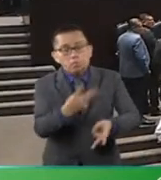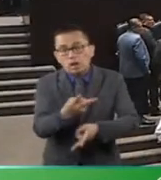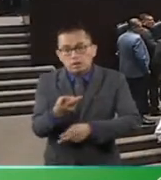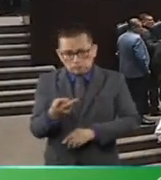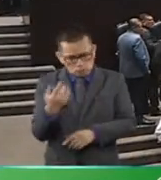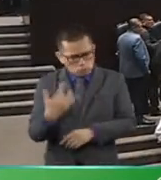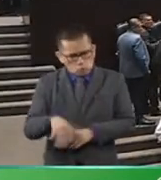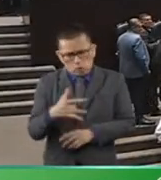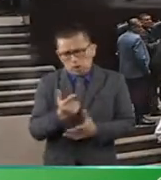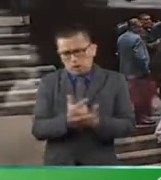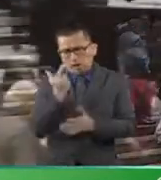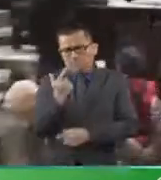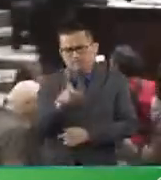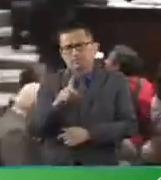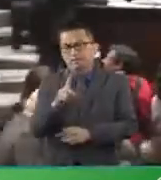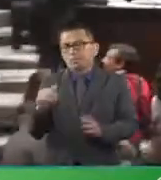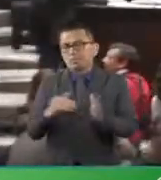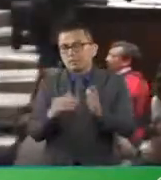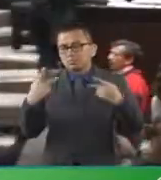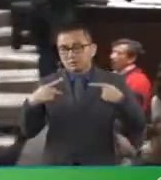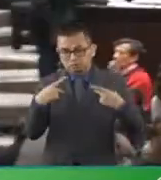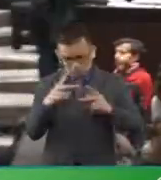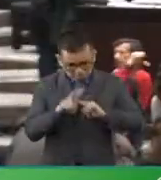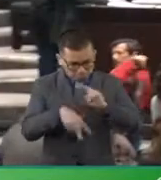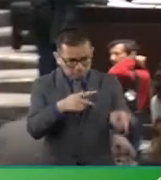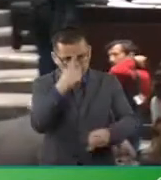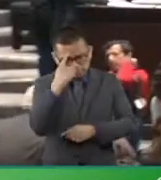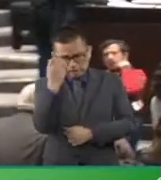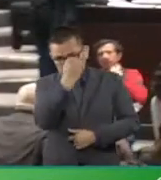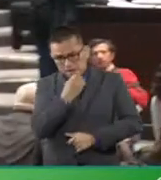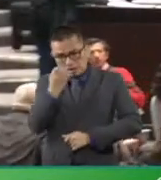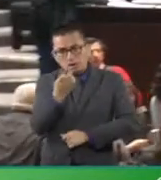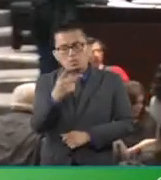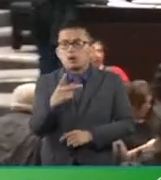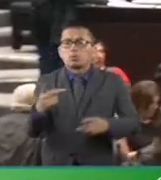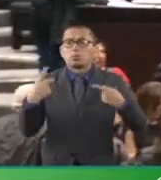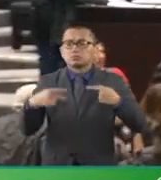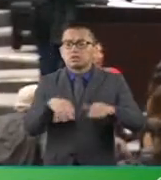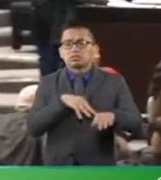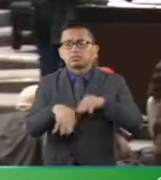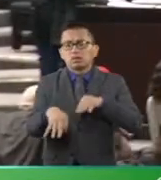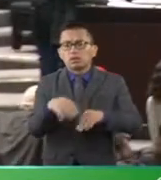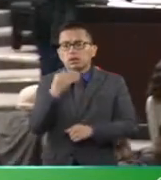que incluso pues las trabajadoras y los trabajadores tienen que seguir